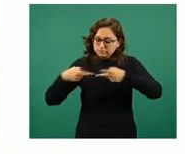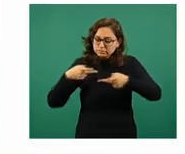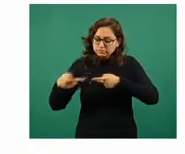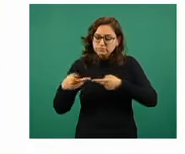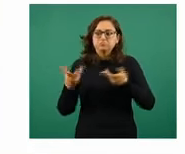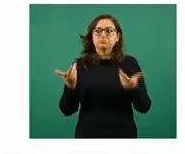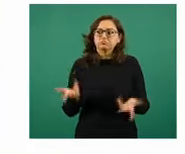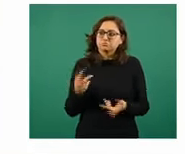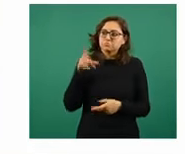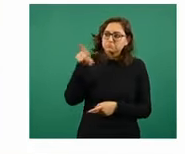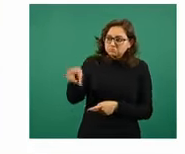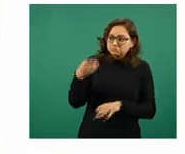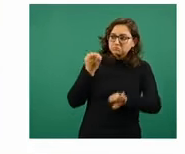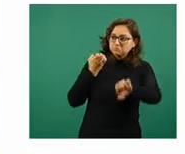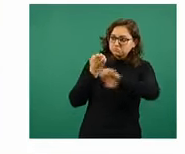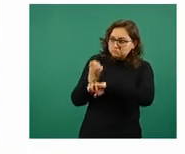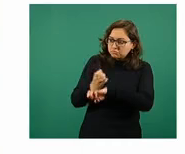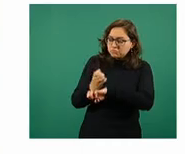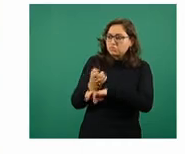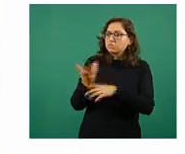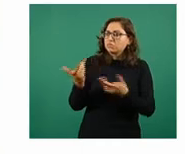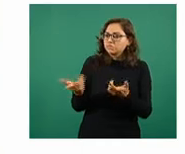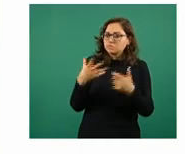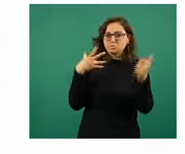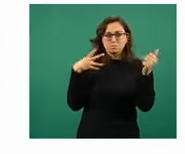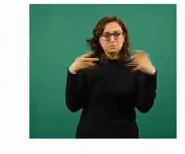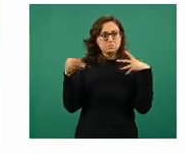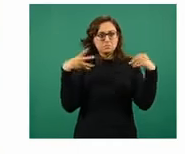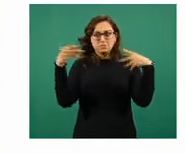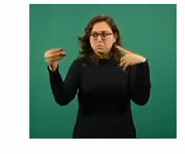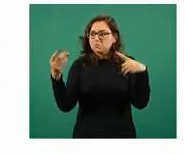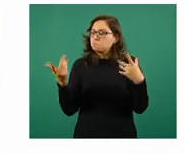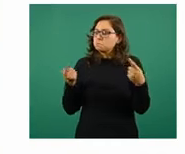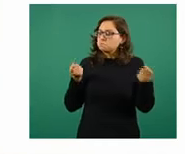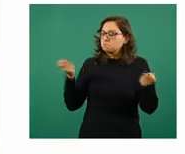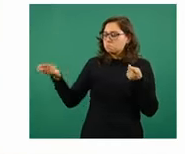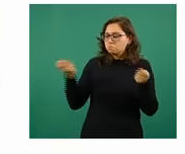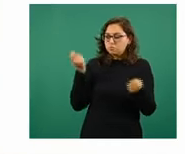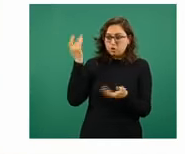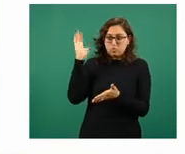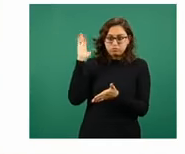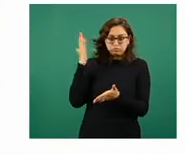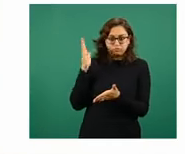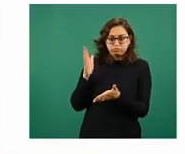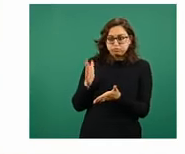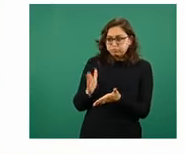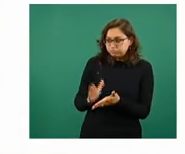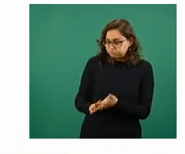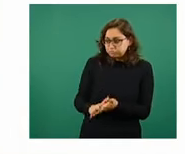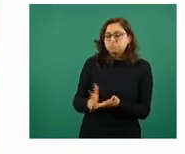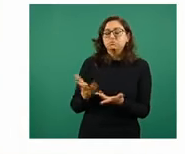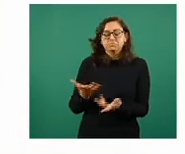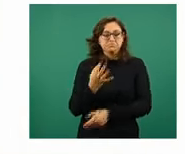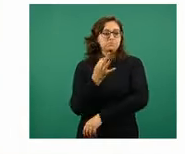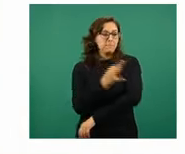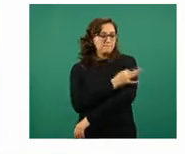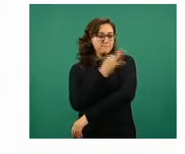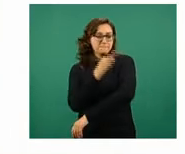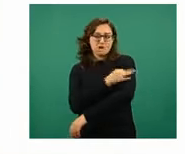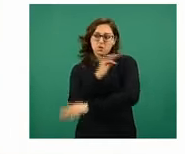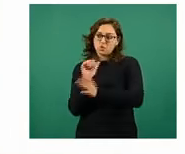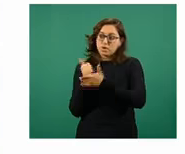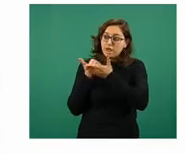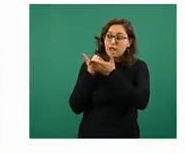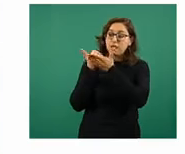la circunstancia de un estado con mínima actividad epidémica de COVID-19 y la vacuna como un